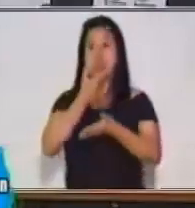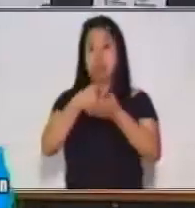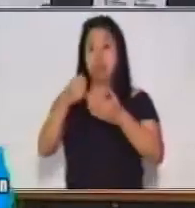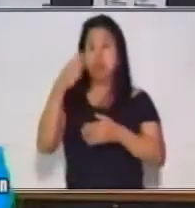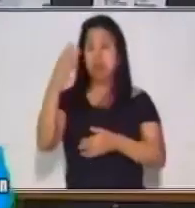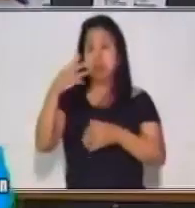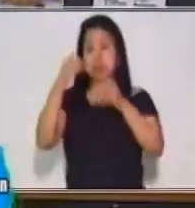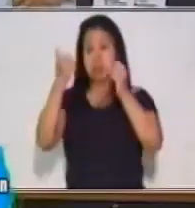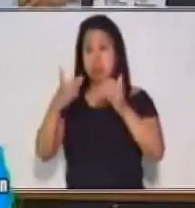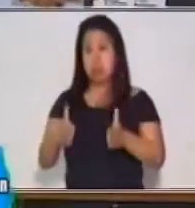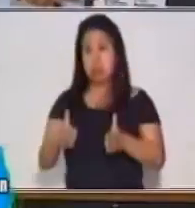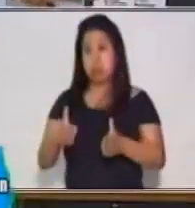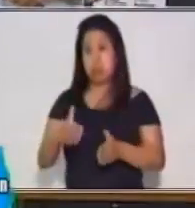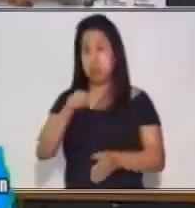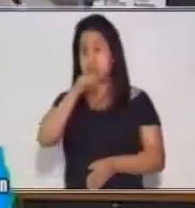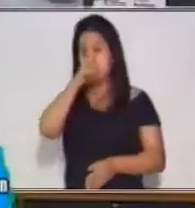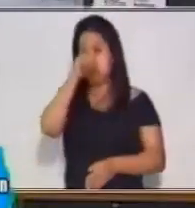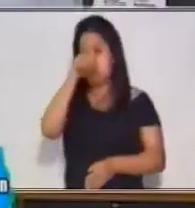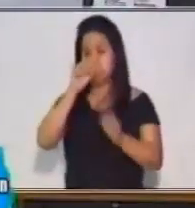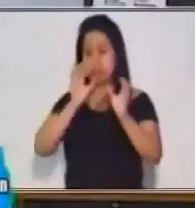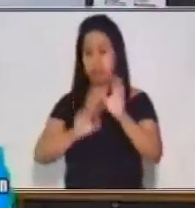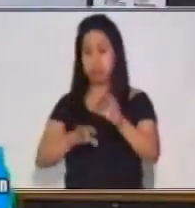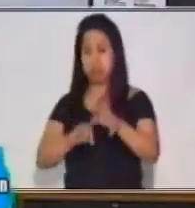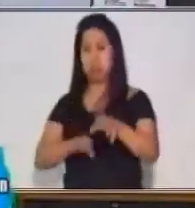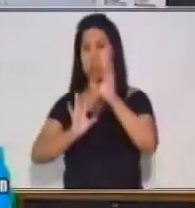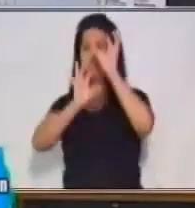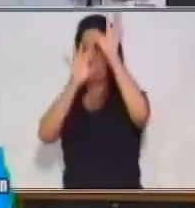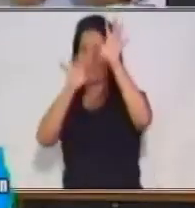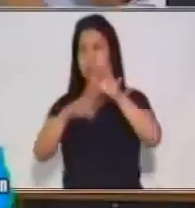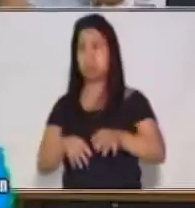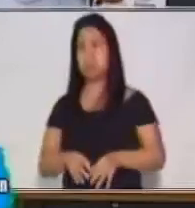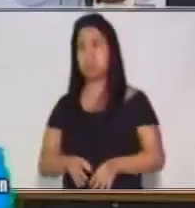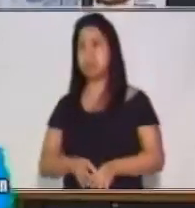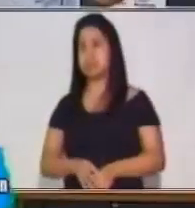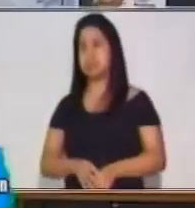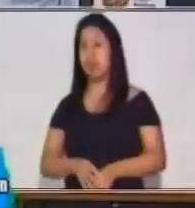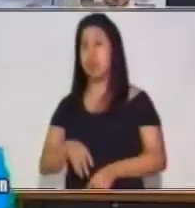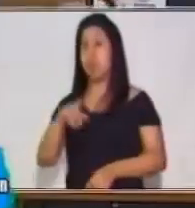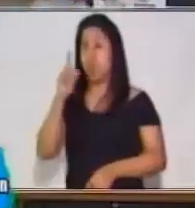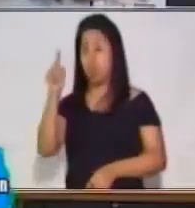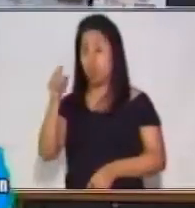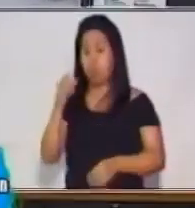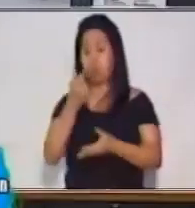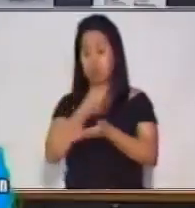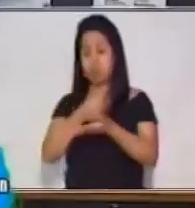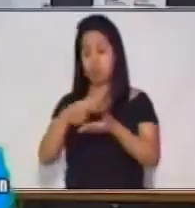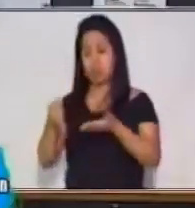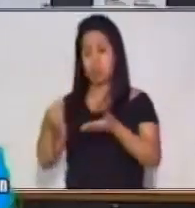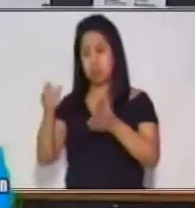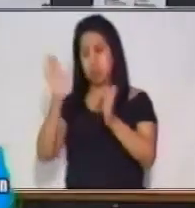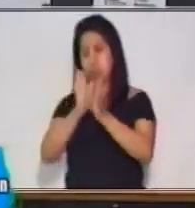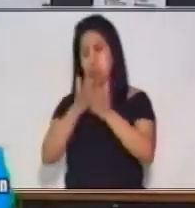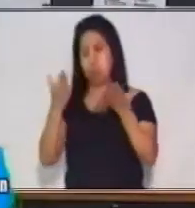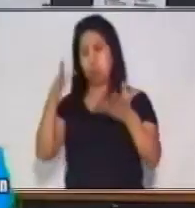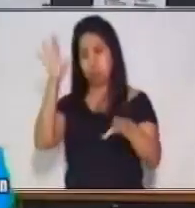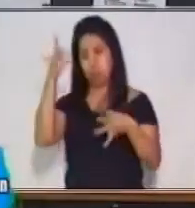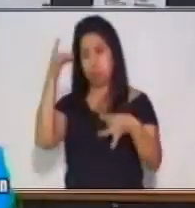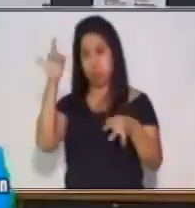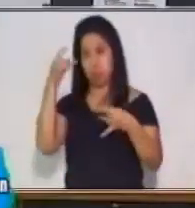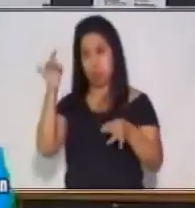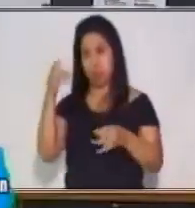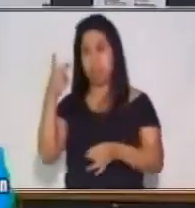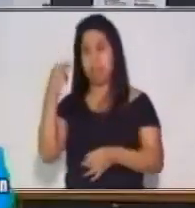prefieren únicamente baloncesto. Vámonos con la siguiente pregunta. Entonces vas a escribir